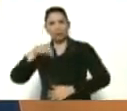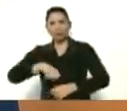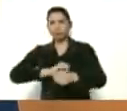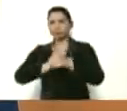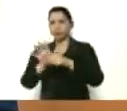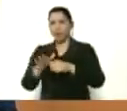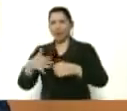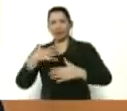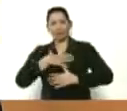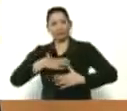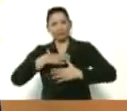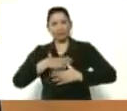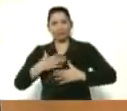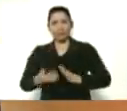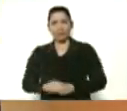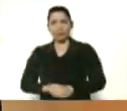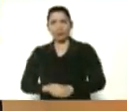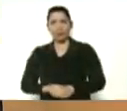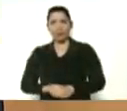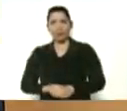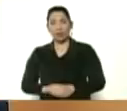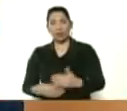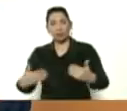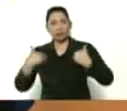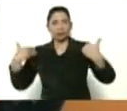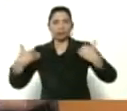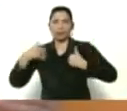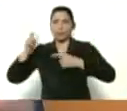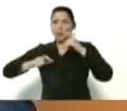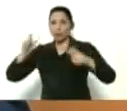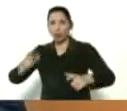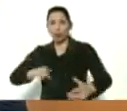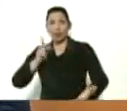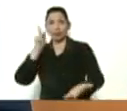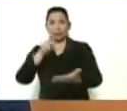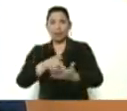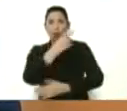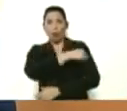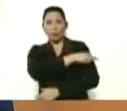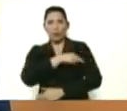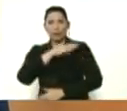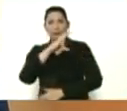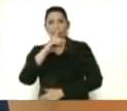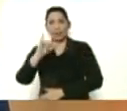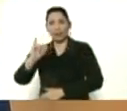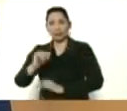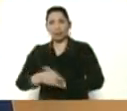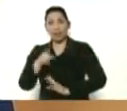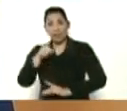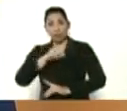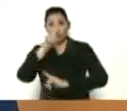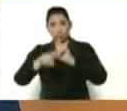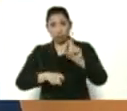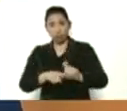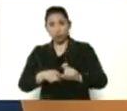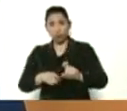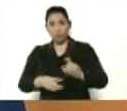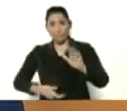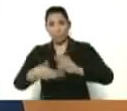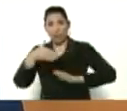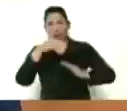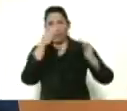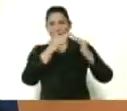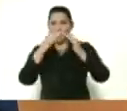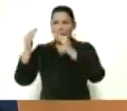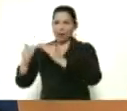COVID-19, pero es afectación de pacientes que llegan a los hospitales, que llegan a los centros. Esto es una encuesta que fue a la casa de las personas y